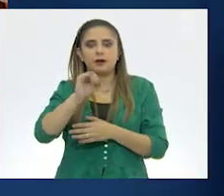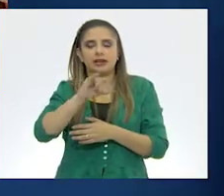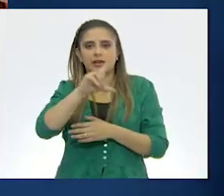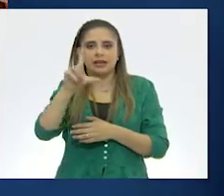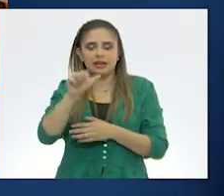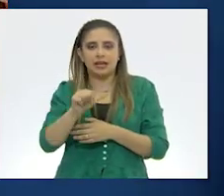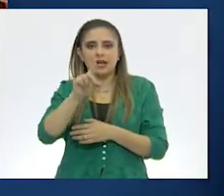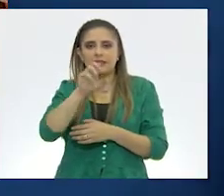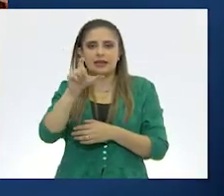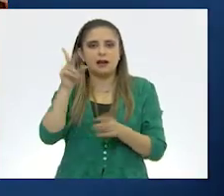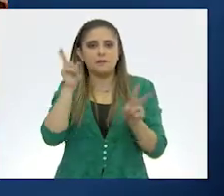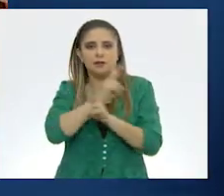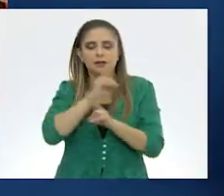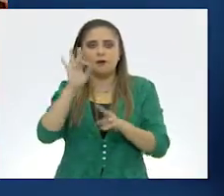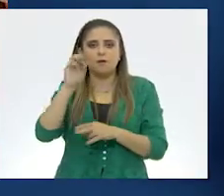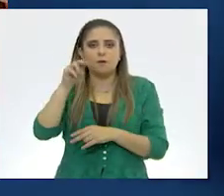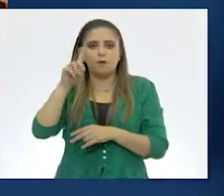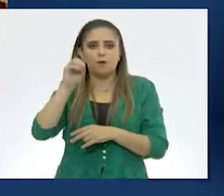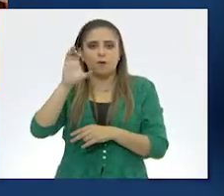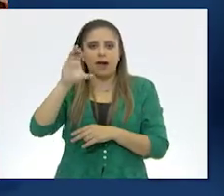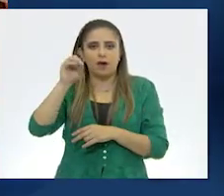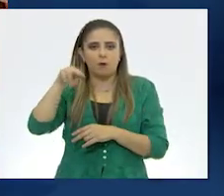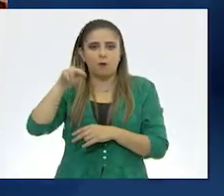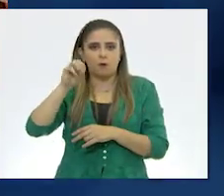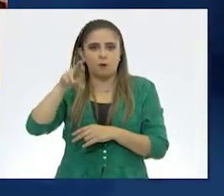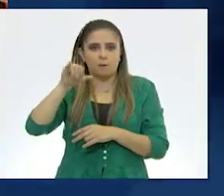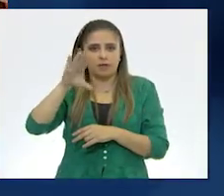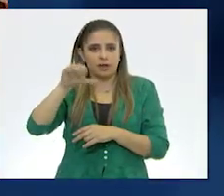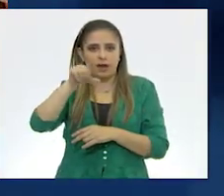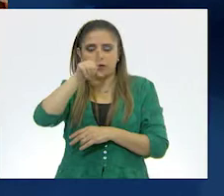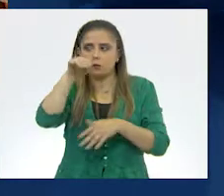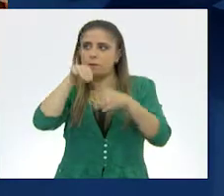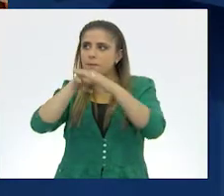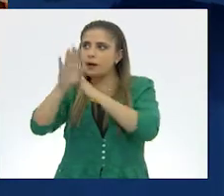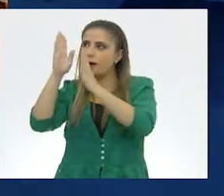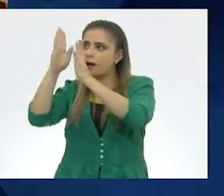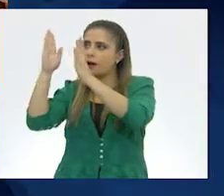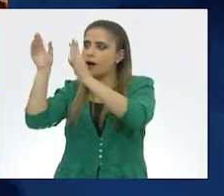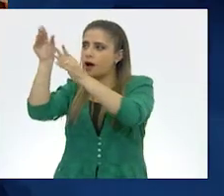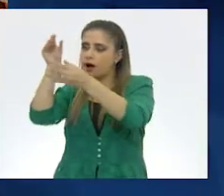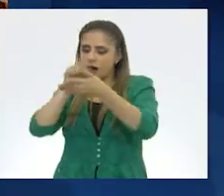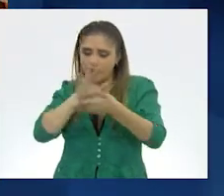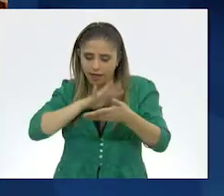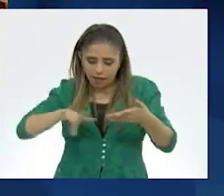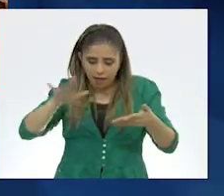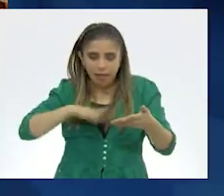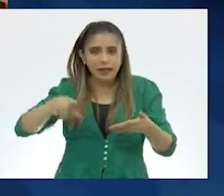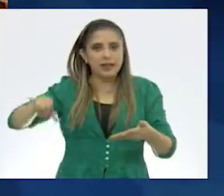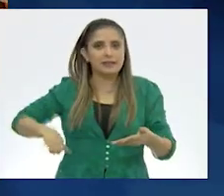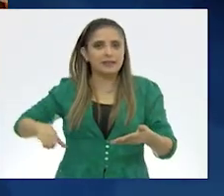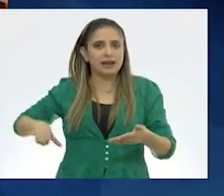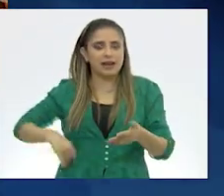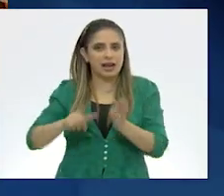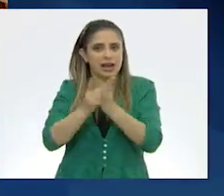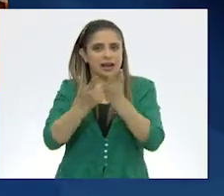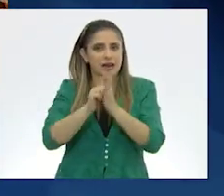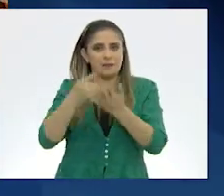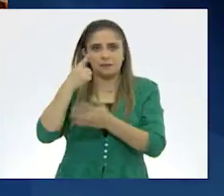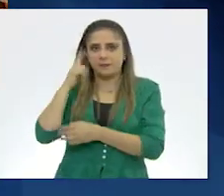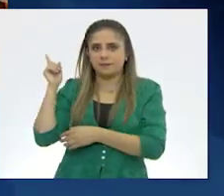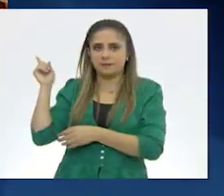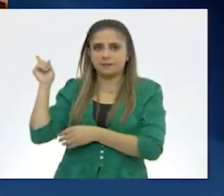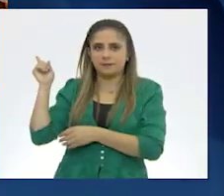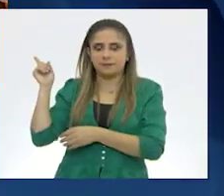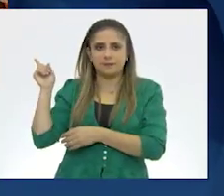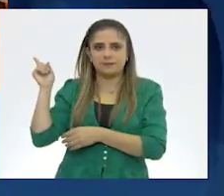Fondo de Cultura Económica, que tiene que ver con una variante de vampiro que te puede resultar muy interesante. Está